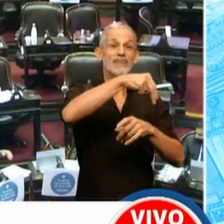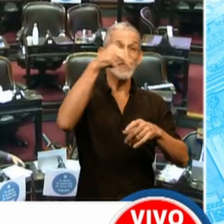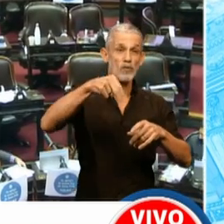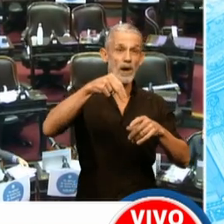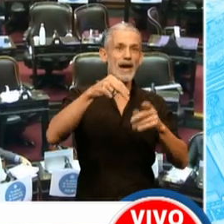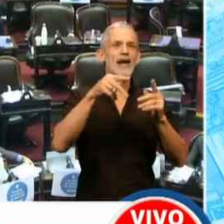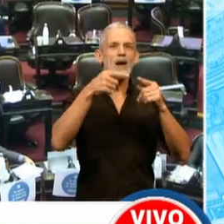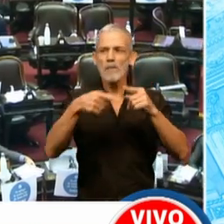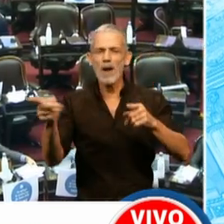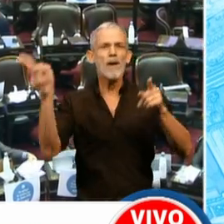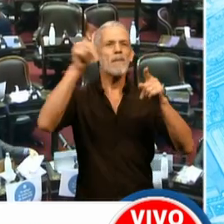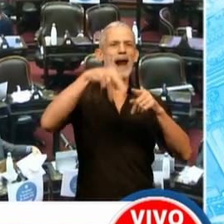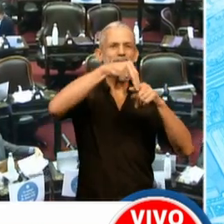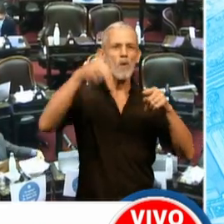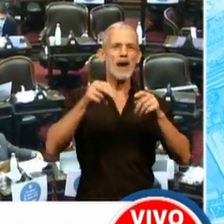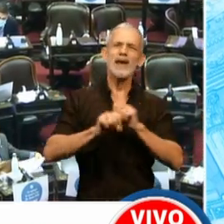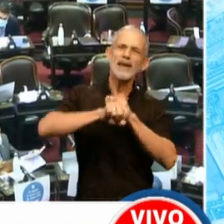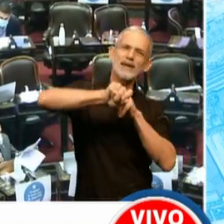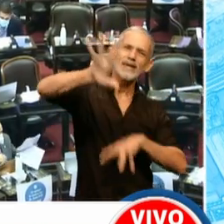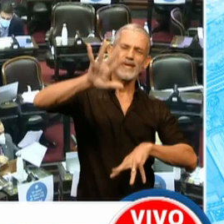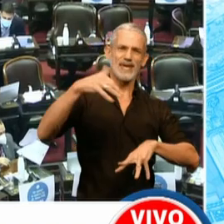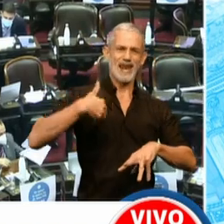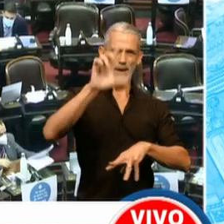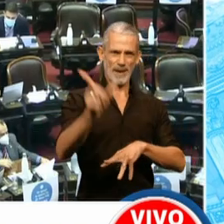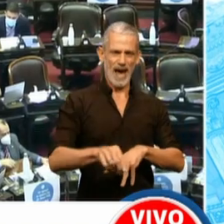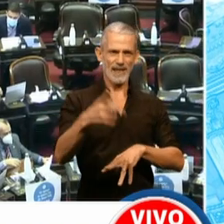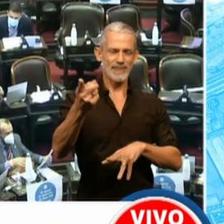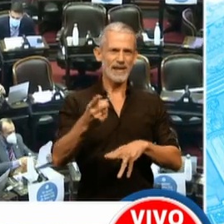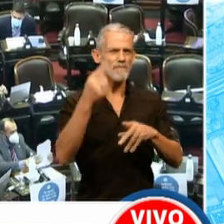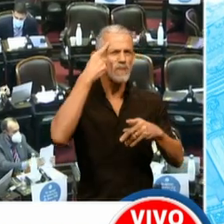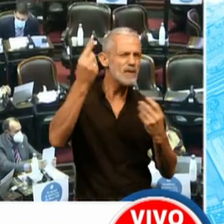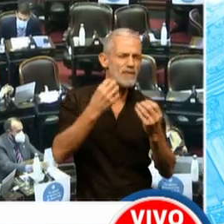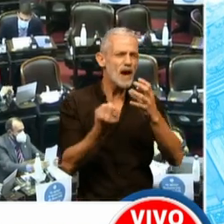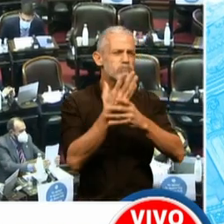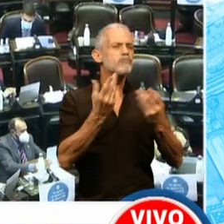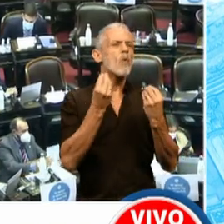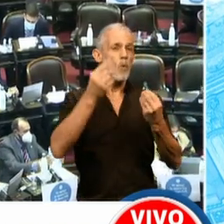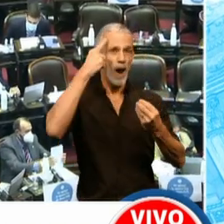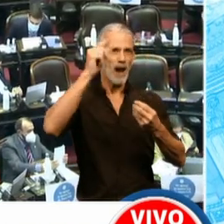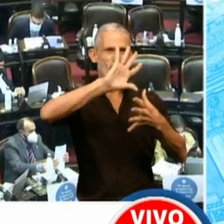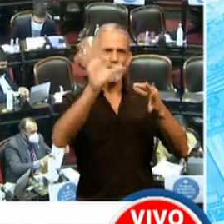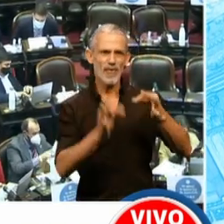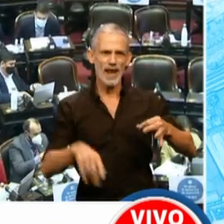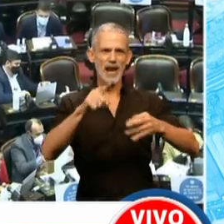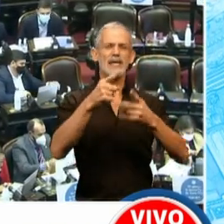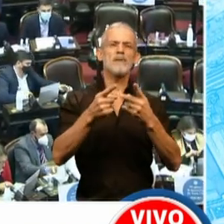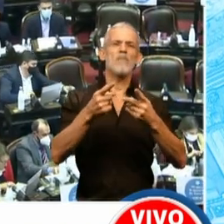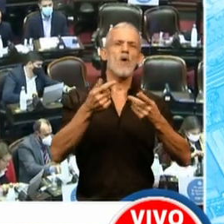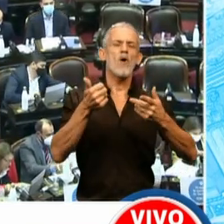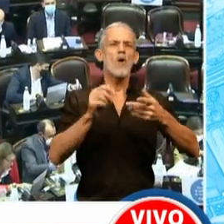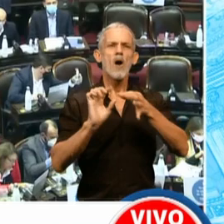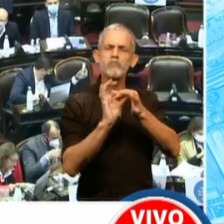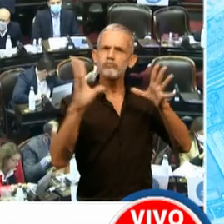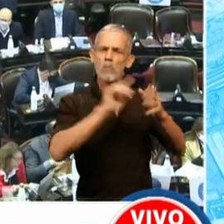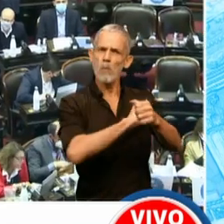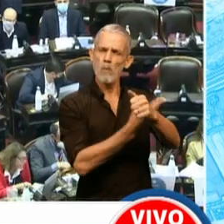para el neuquén y la patria sus ideas fundadoras fueron el federalismo la democracia la autonomía del